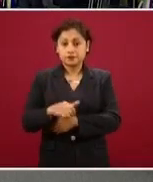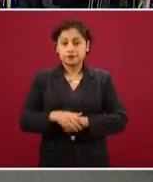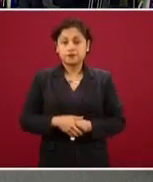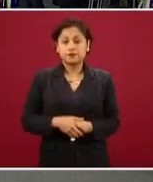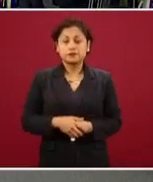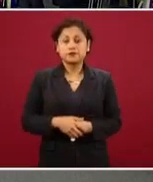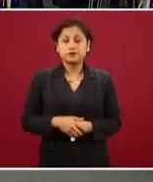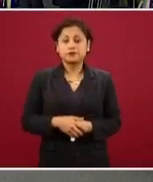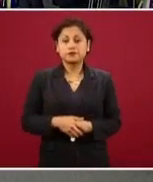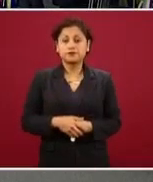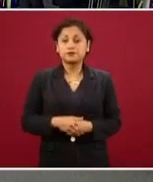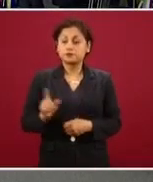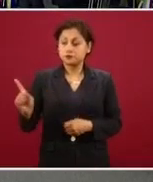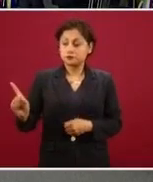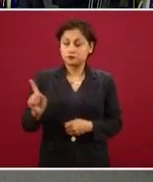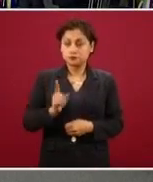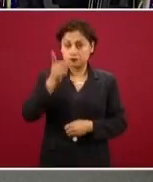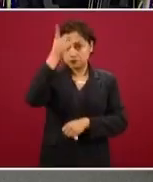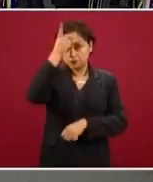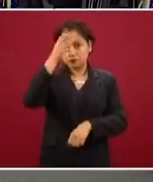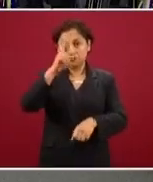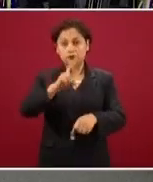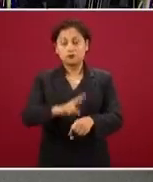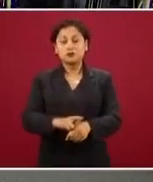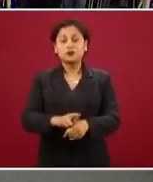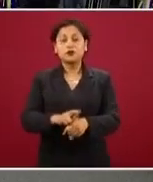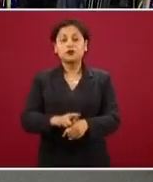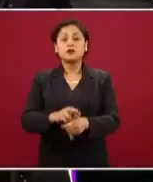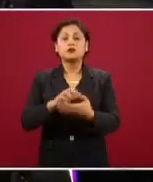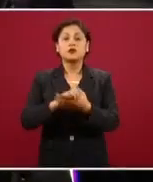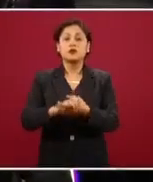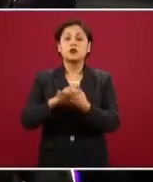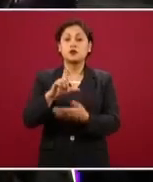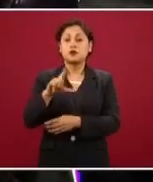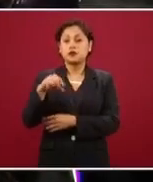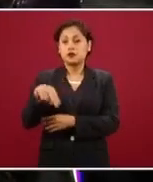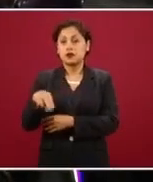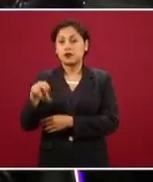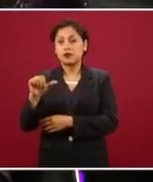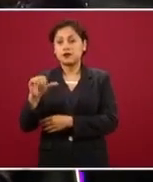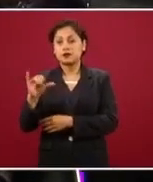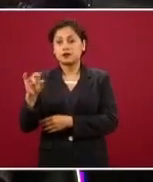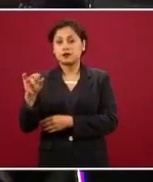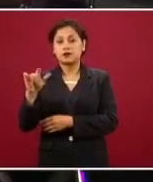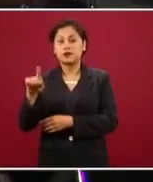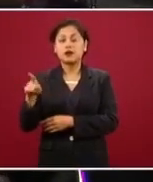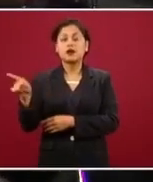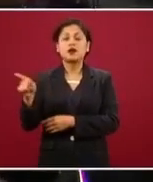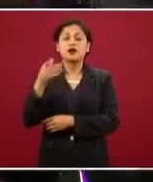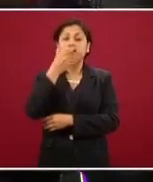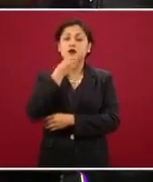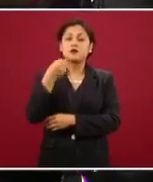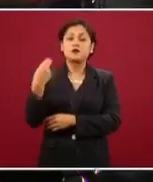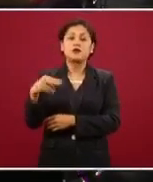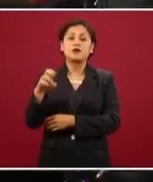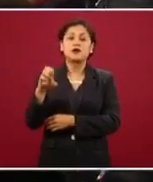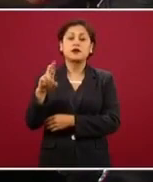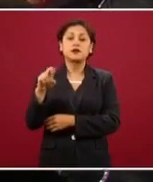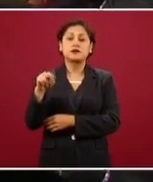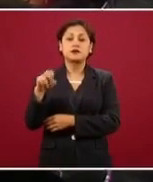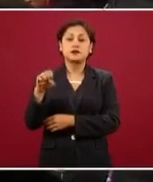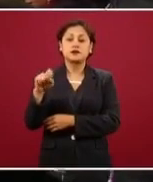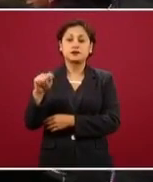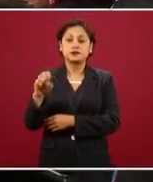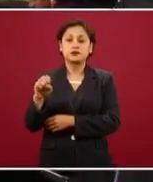va a informar el director de la Lotería Nacional, Ernesto Prieto, sobre lo de la